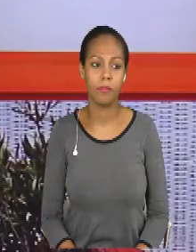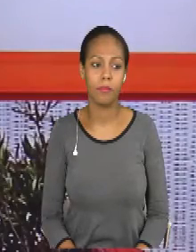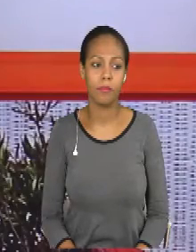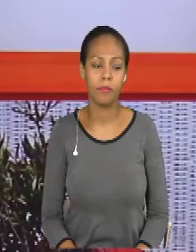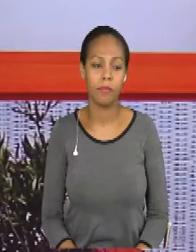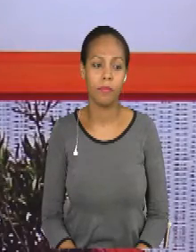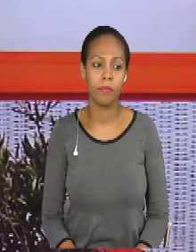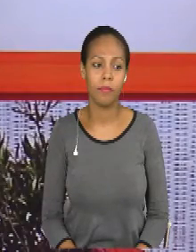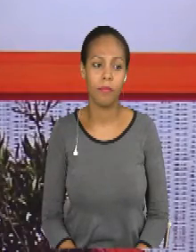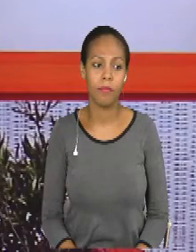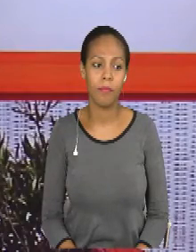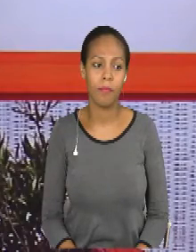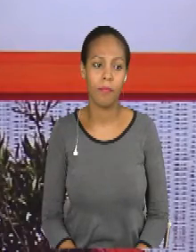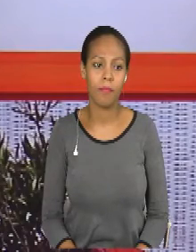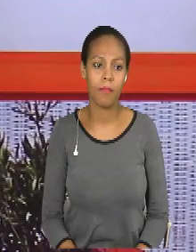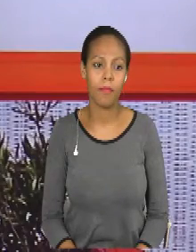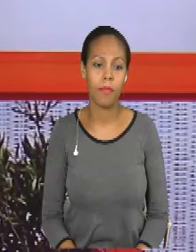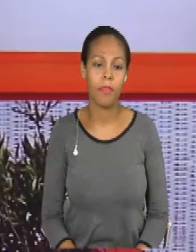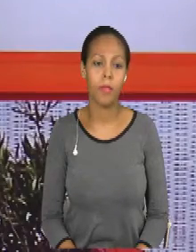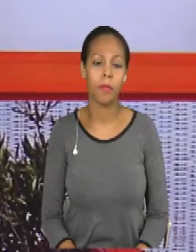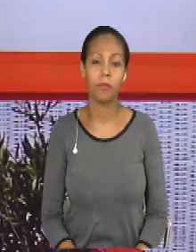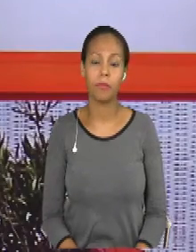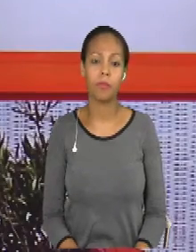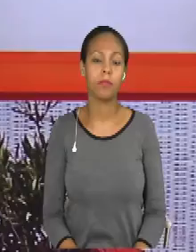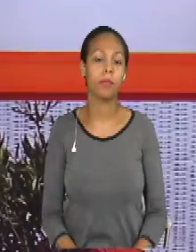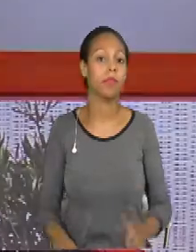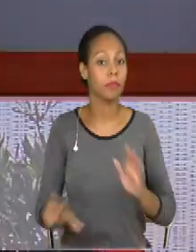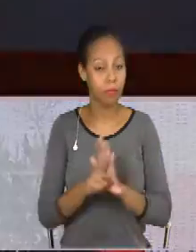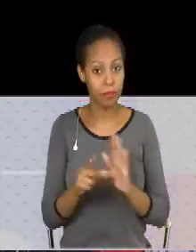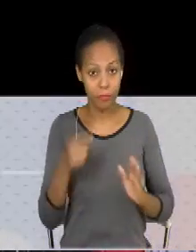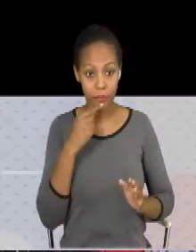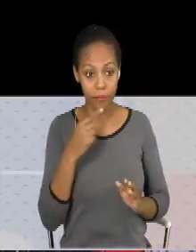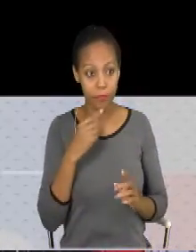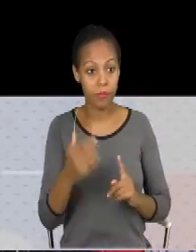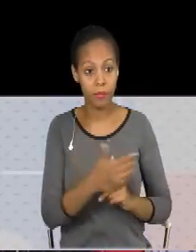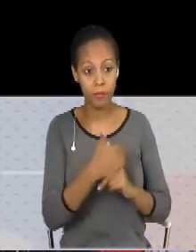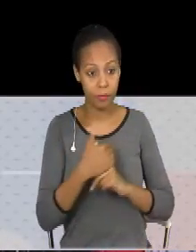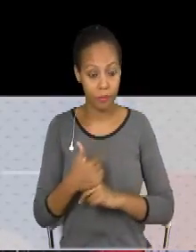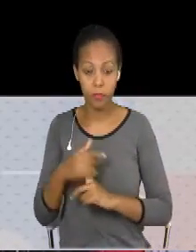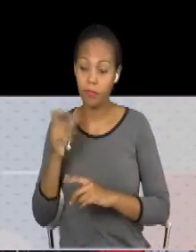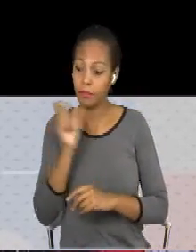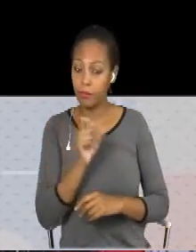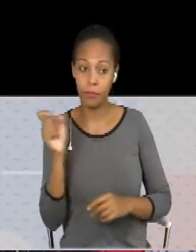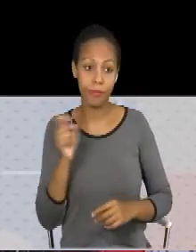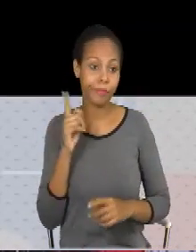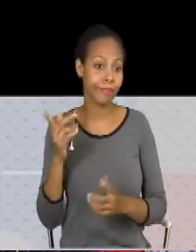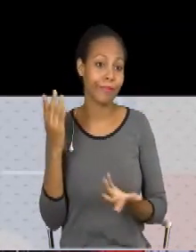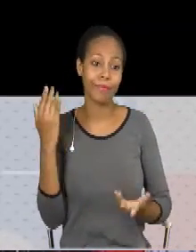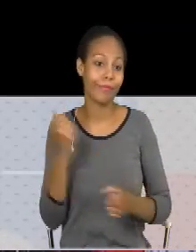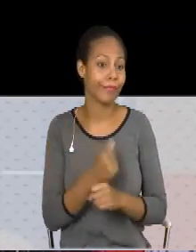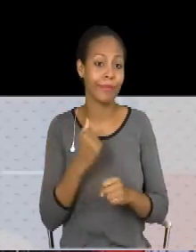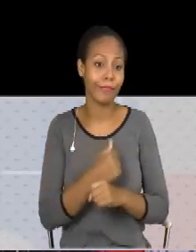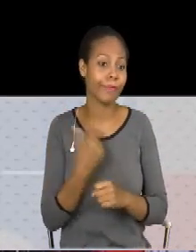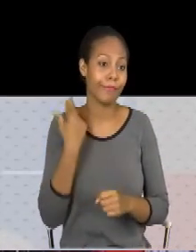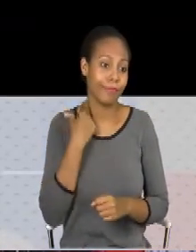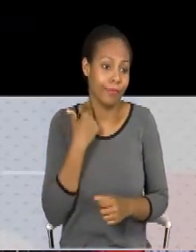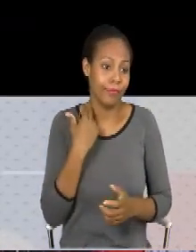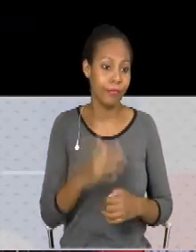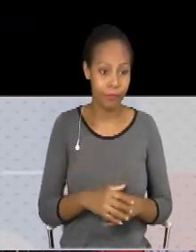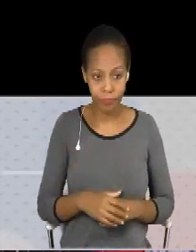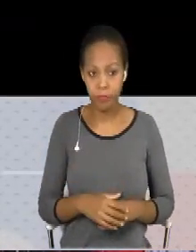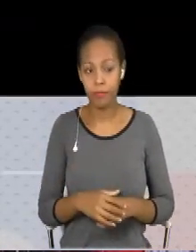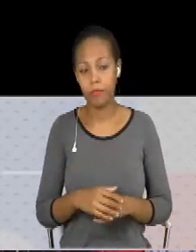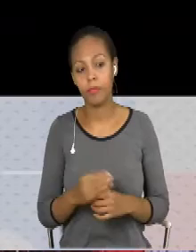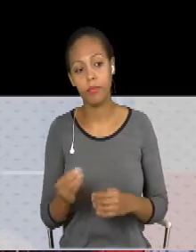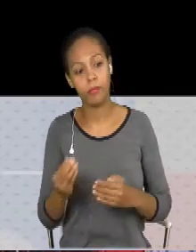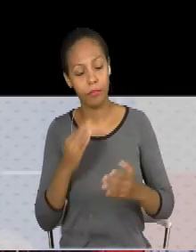Para este tipo de situaciones la ley ha previsto una protección para las personas desempleadas, ¿sí? Lo que buscan es, digamos